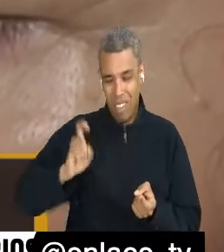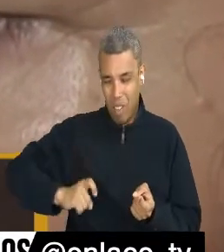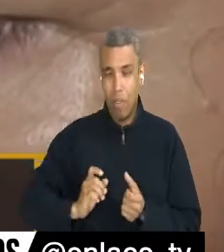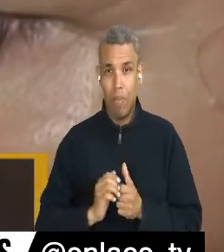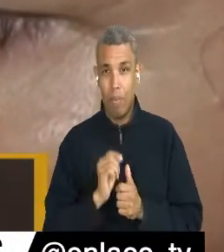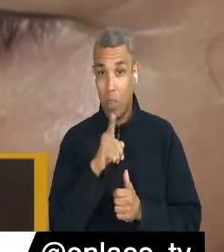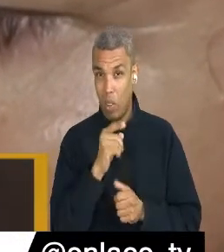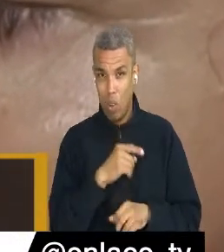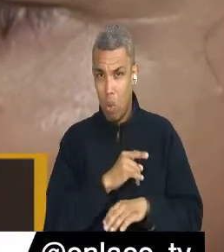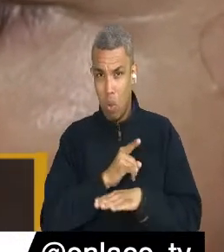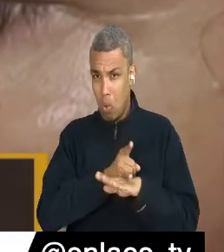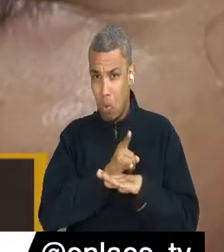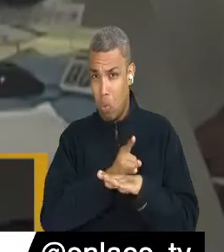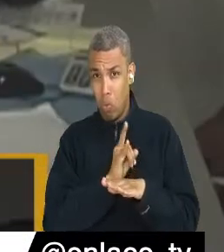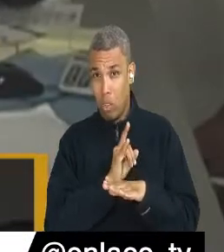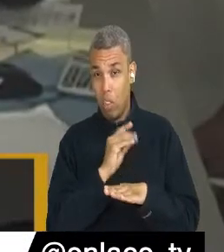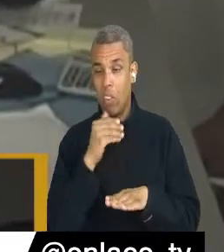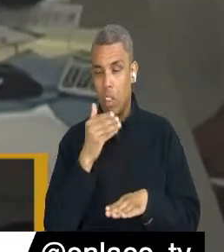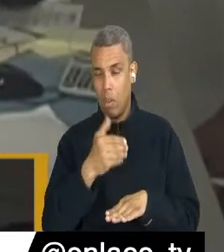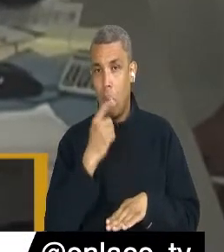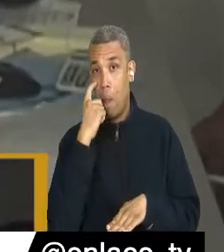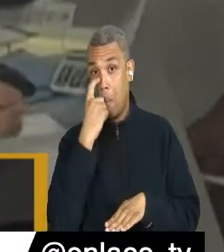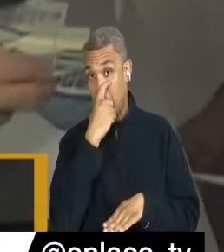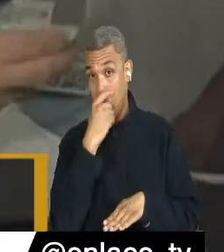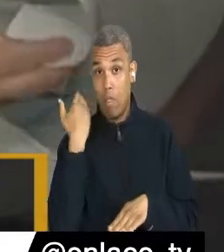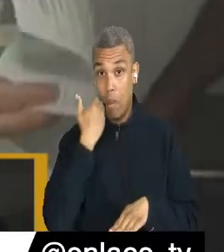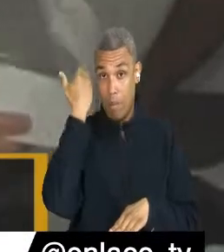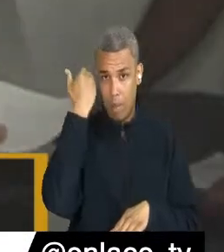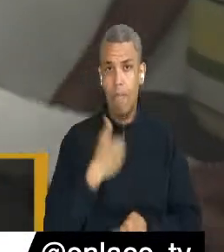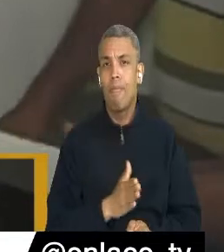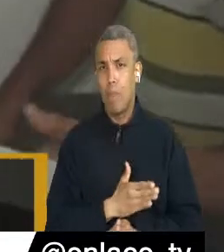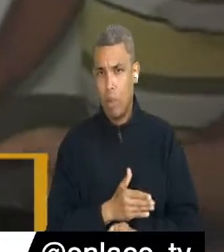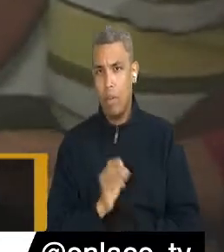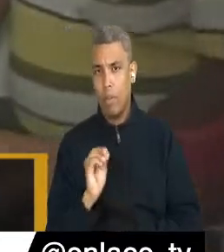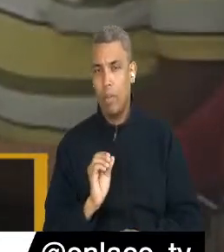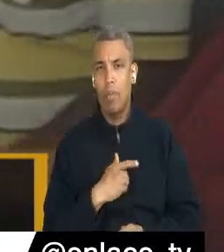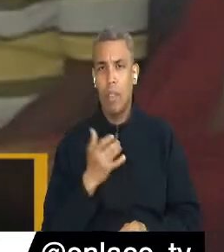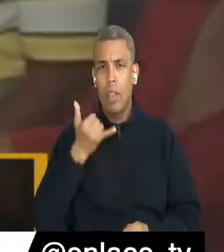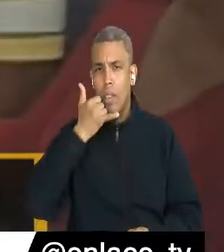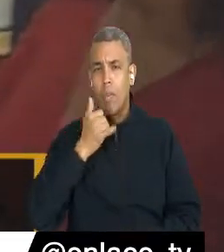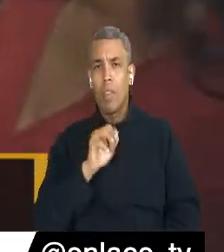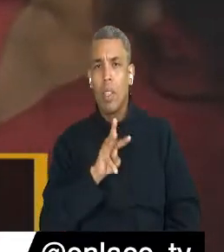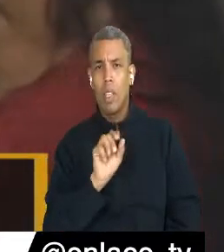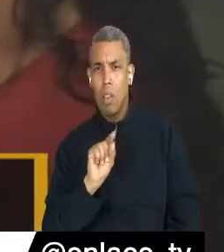Si no los utilizan, van a tener problemas para cuando sean más adultos. Vamos a dar los teléfonos, el